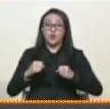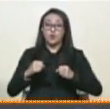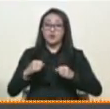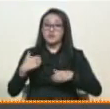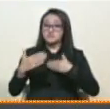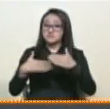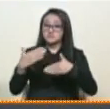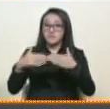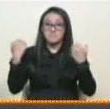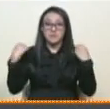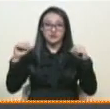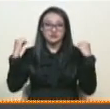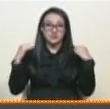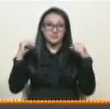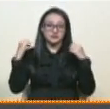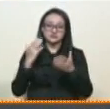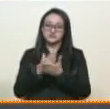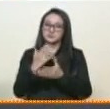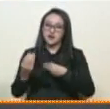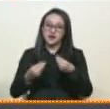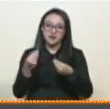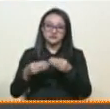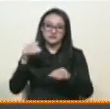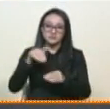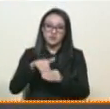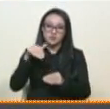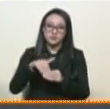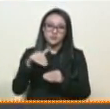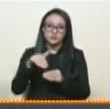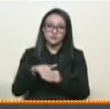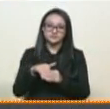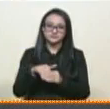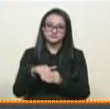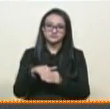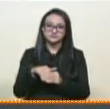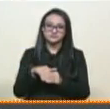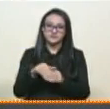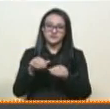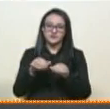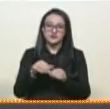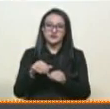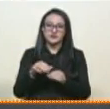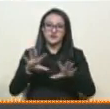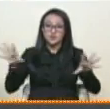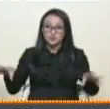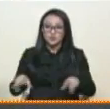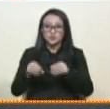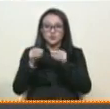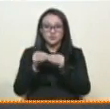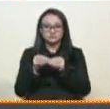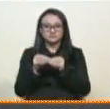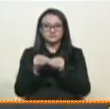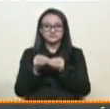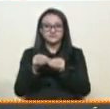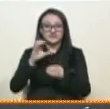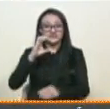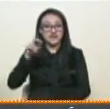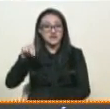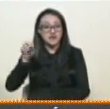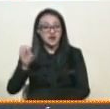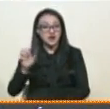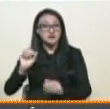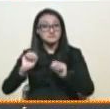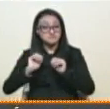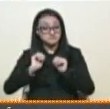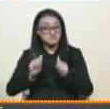momento que se inician todos lo que es la automatización del sistema electoral venezolano. Desde ese mismo momento se inicia